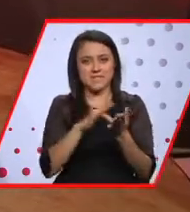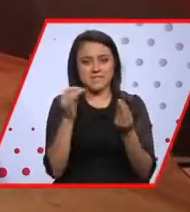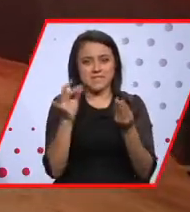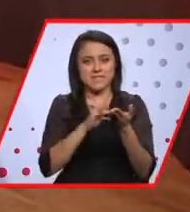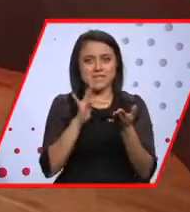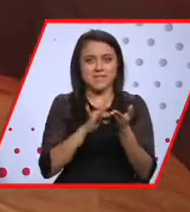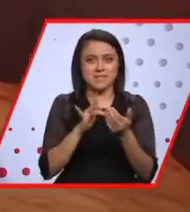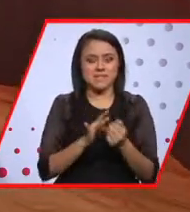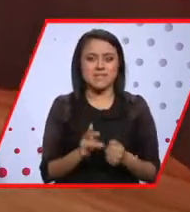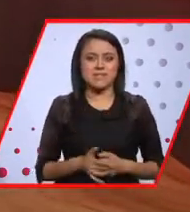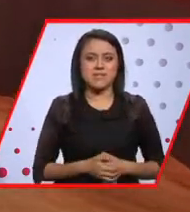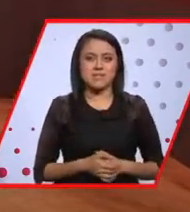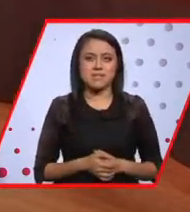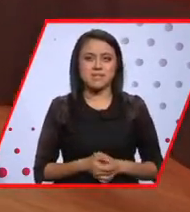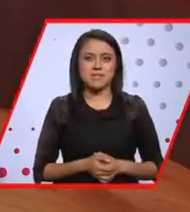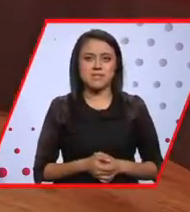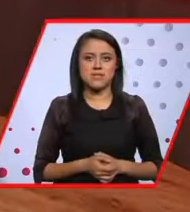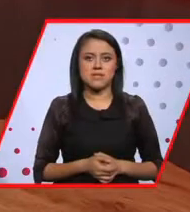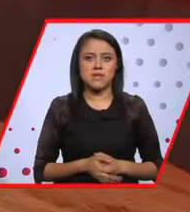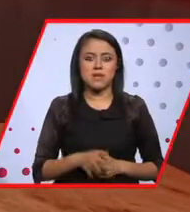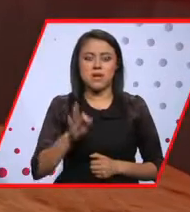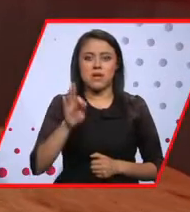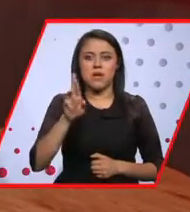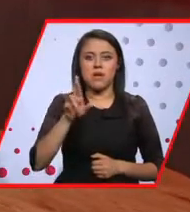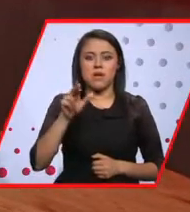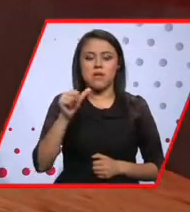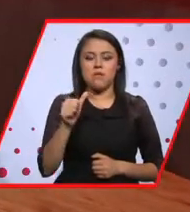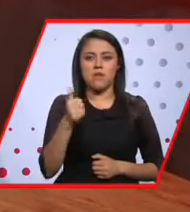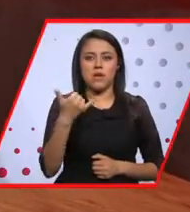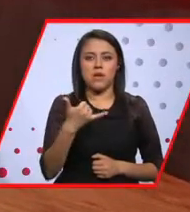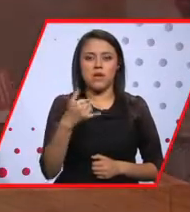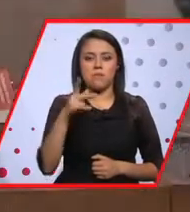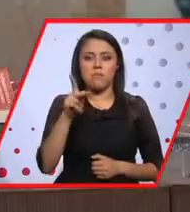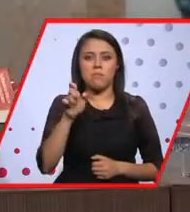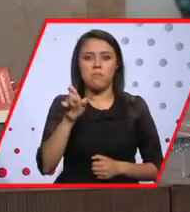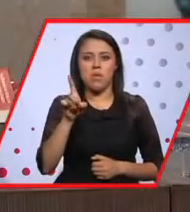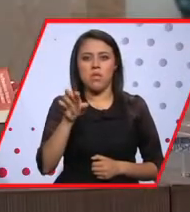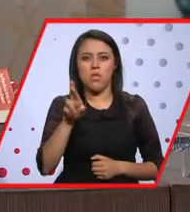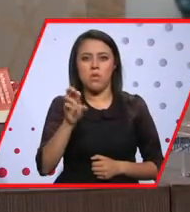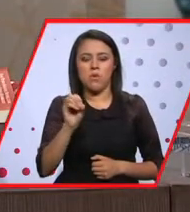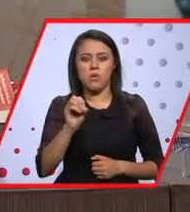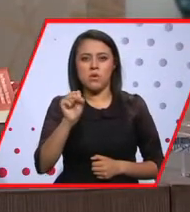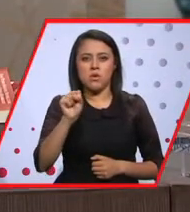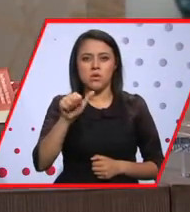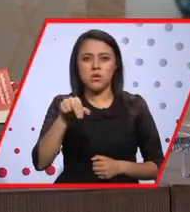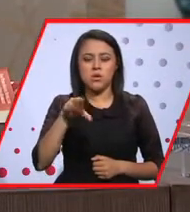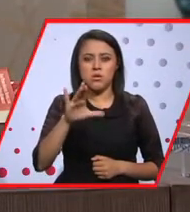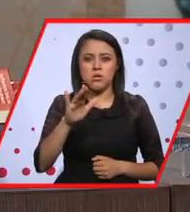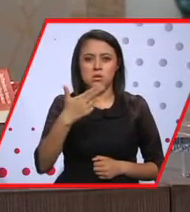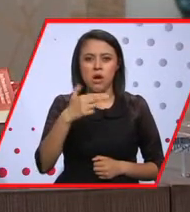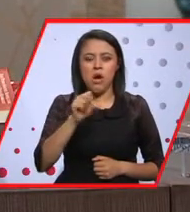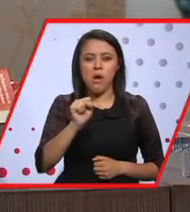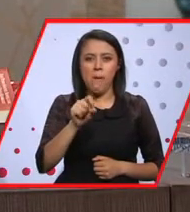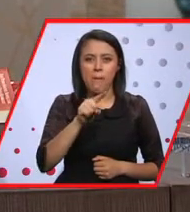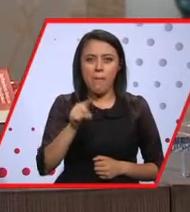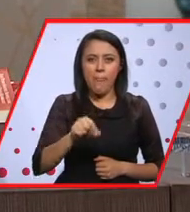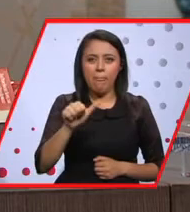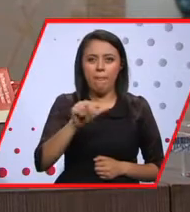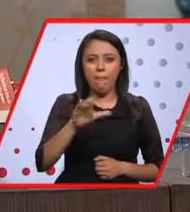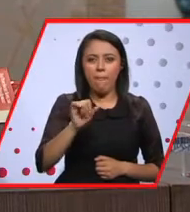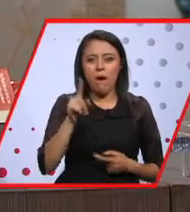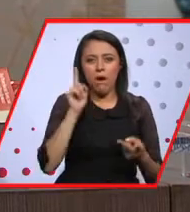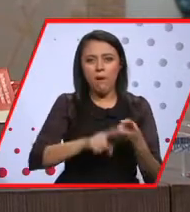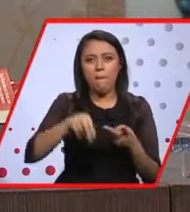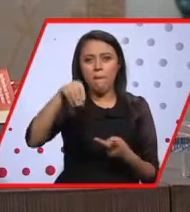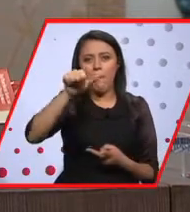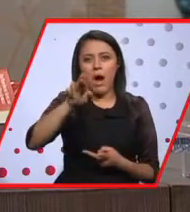Mi gracias. Gracias a Fray Pedro Sánchez Acosta y gracias a María Teresa Ochoa